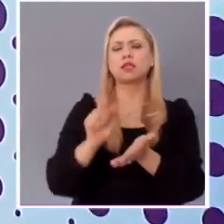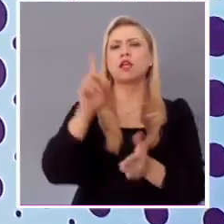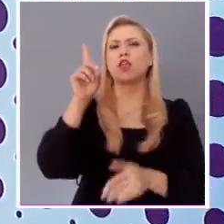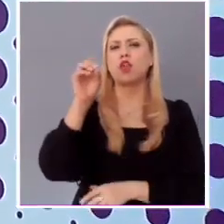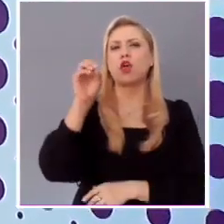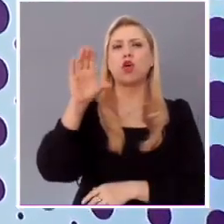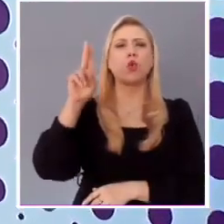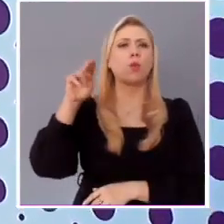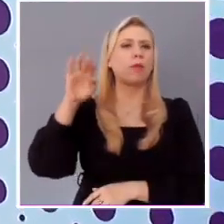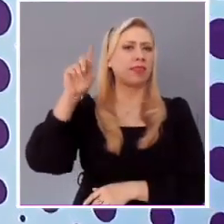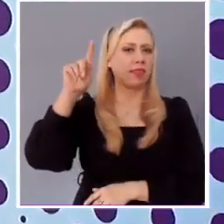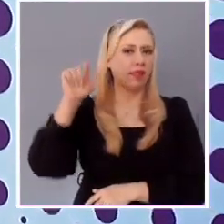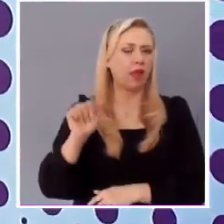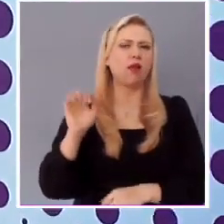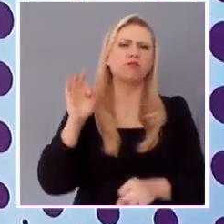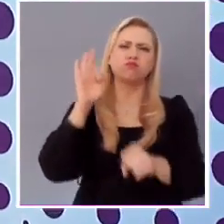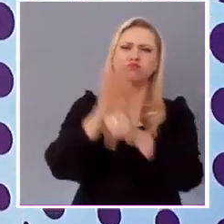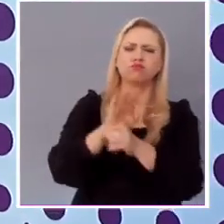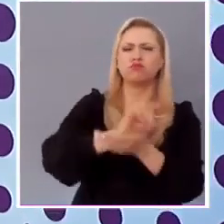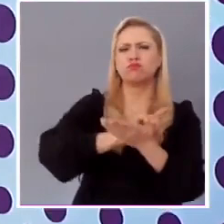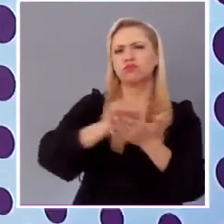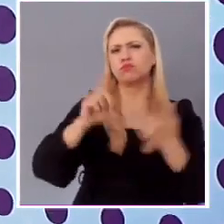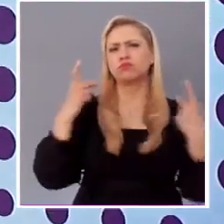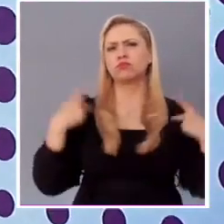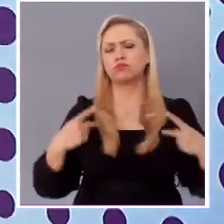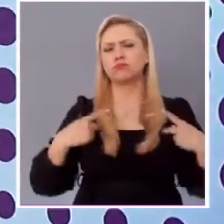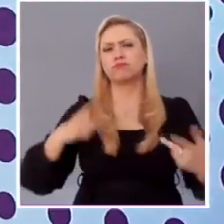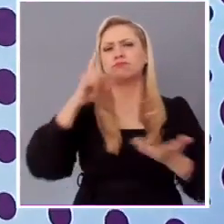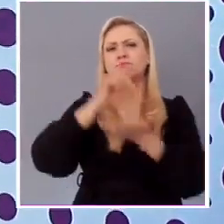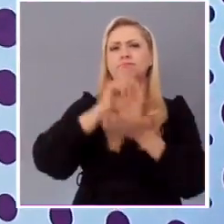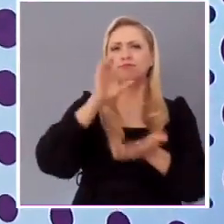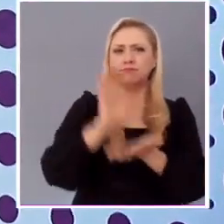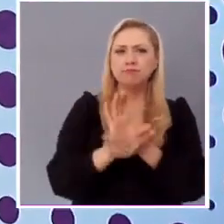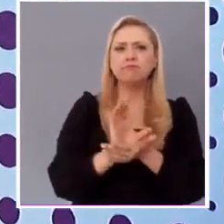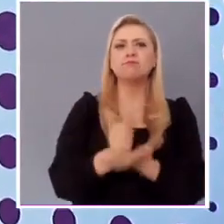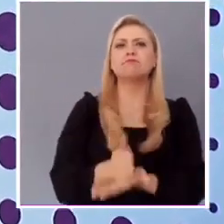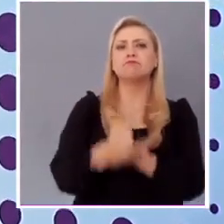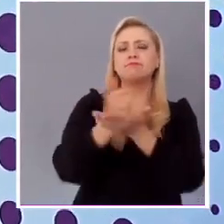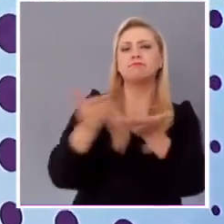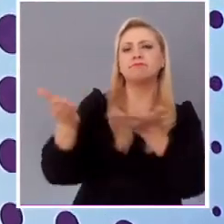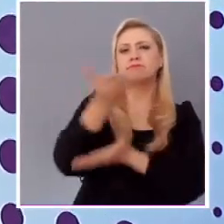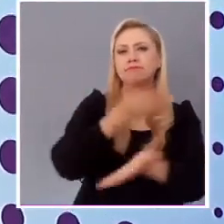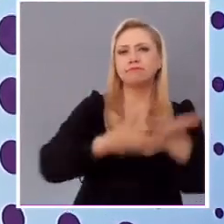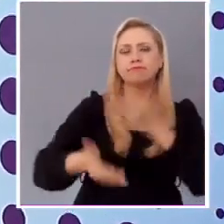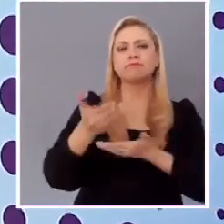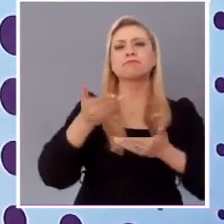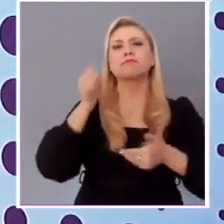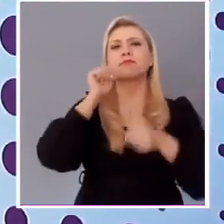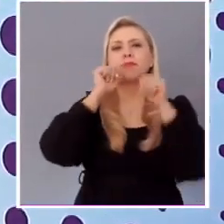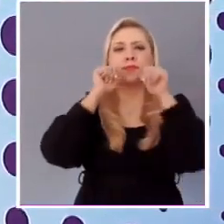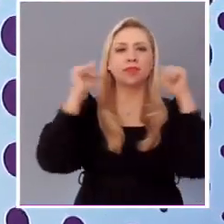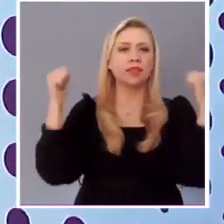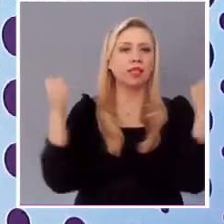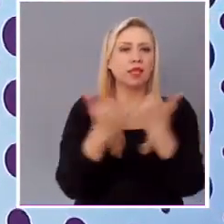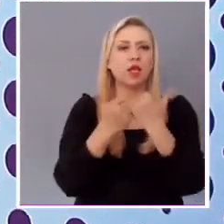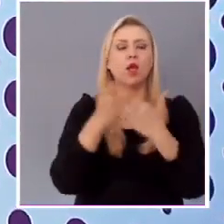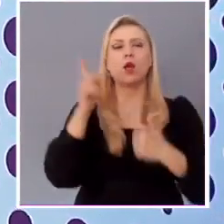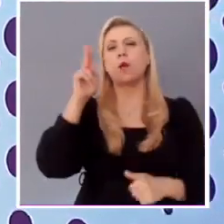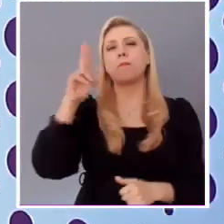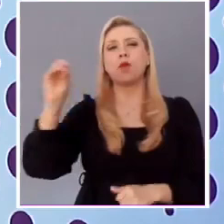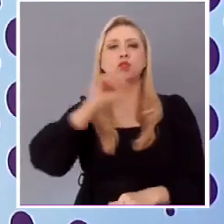por los derechos de las personas con discapacidad. Ha colaborado como instructor y tallerista en la asociación Voz Pro Salud Mental e